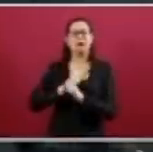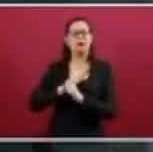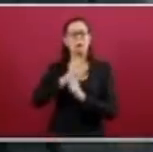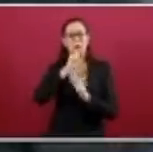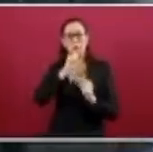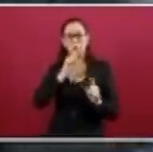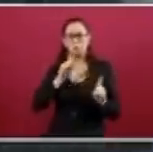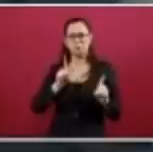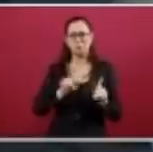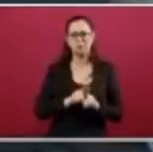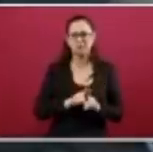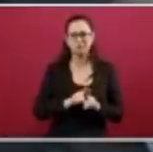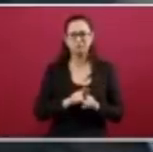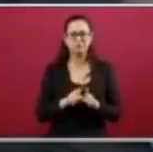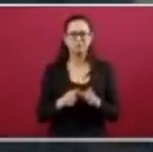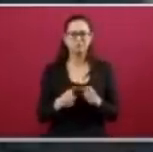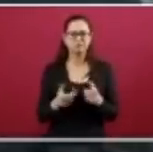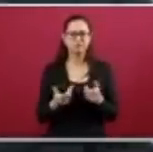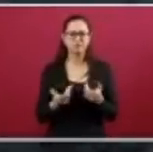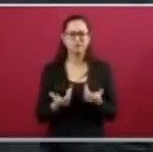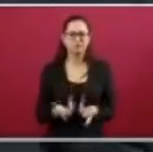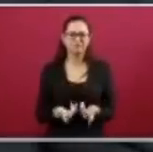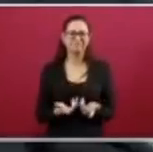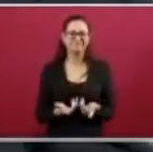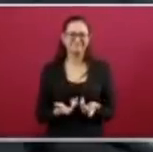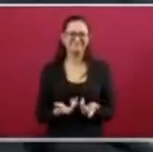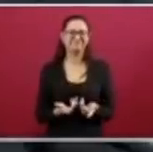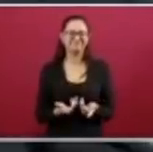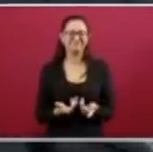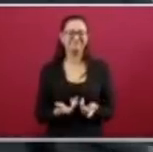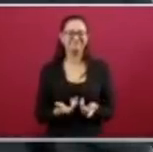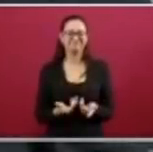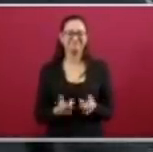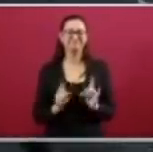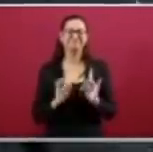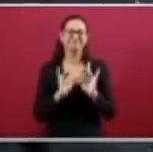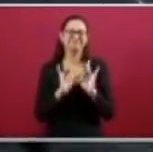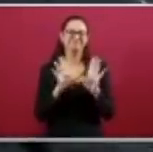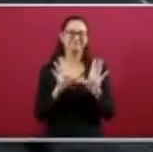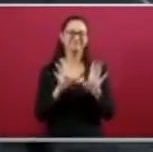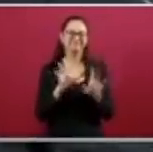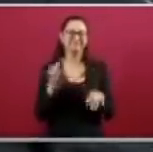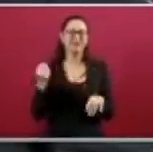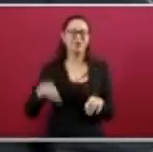y este periodo coincide con la política llamada neoliberal.